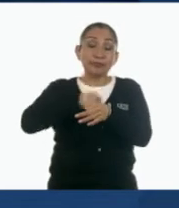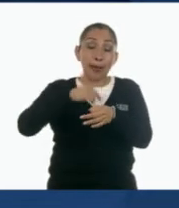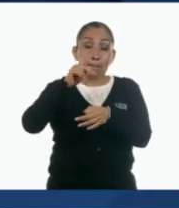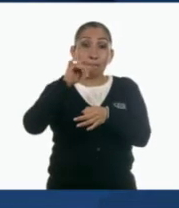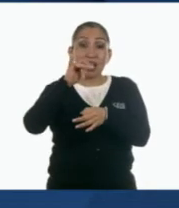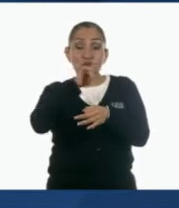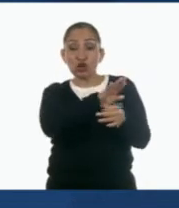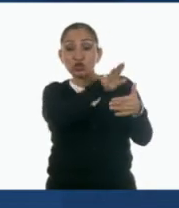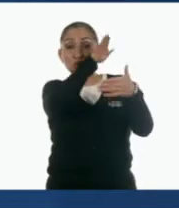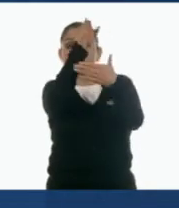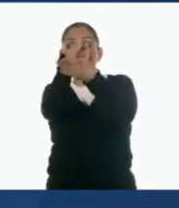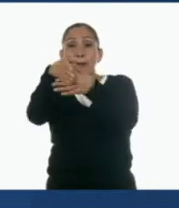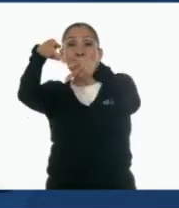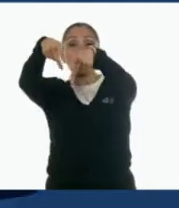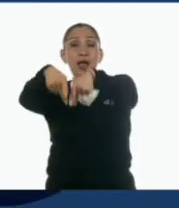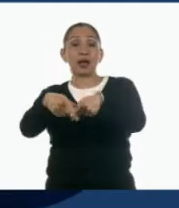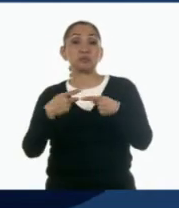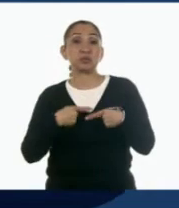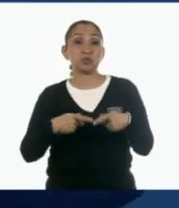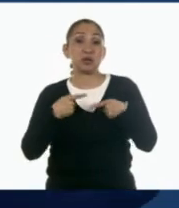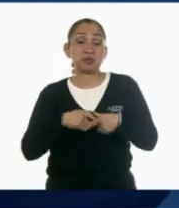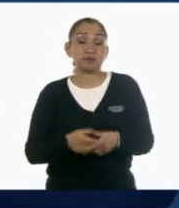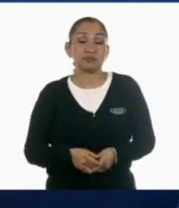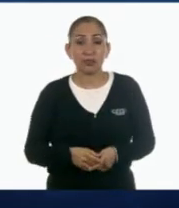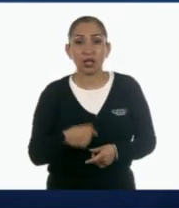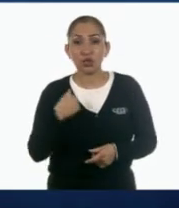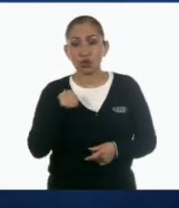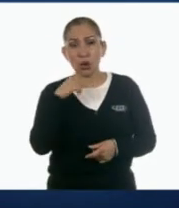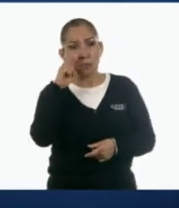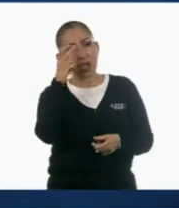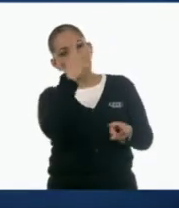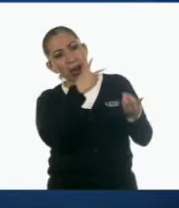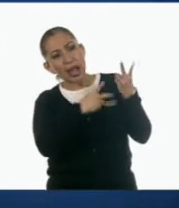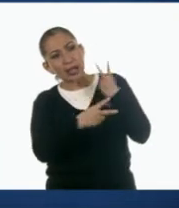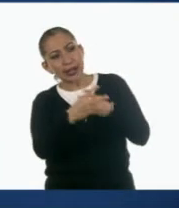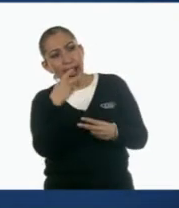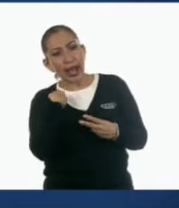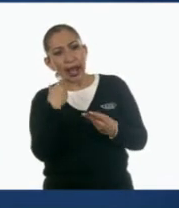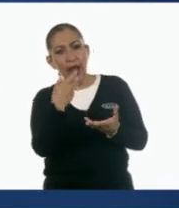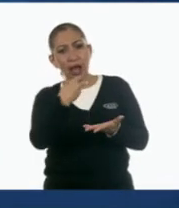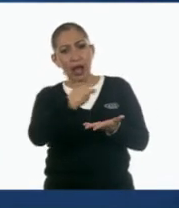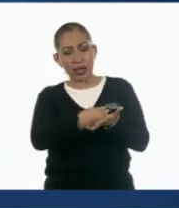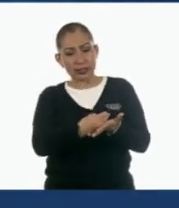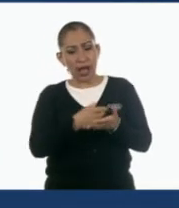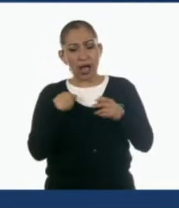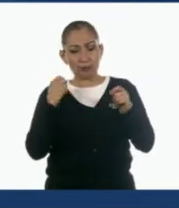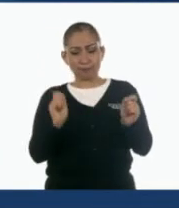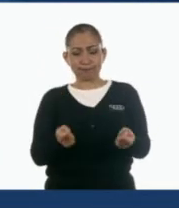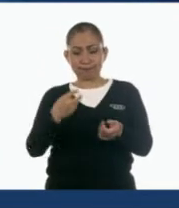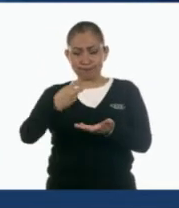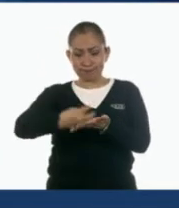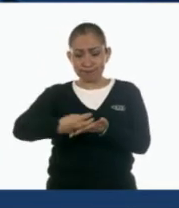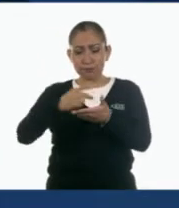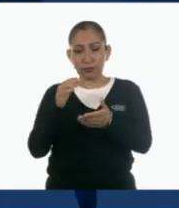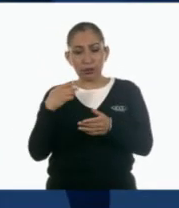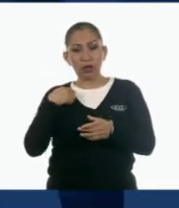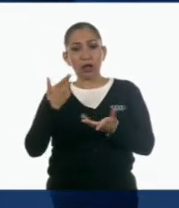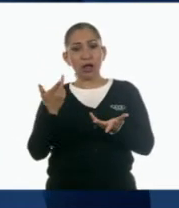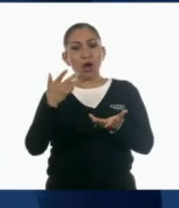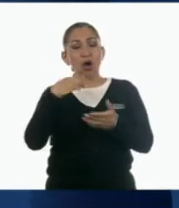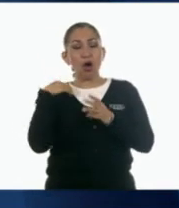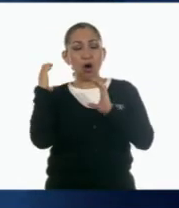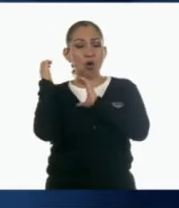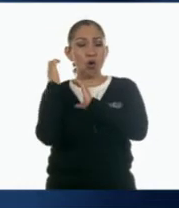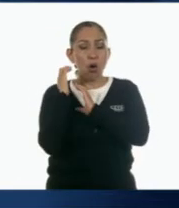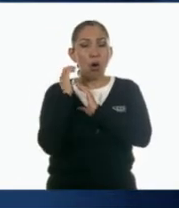Pinos iban a enterrar a los muertos. Yo los veía llegar tirados en el piso de una carreta, atravesados sobre el